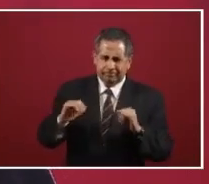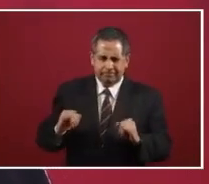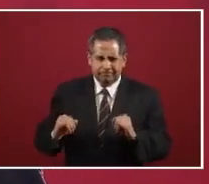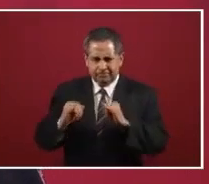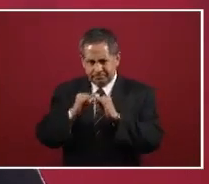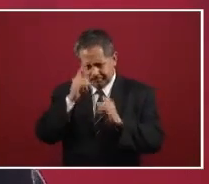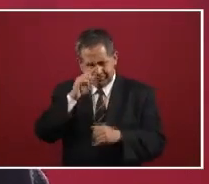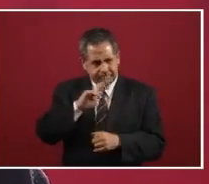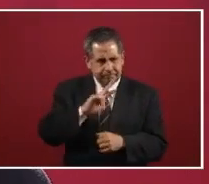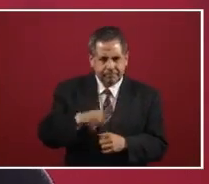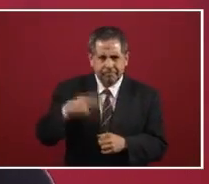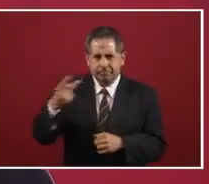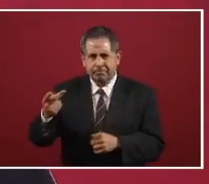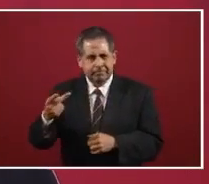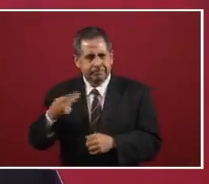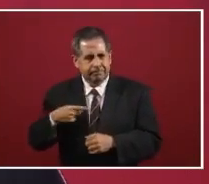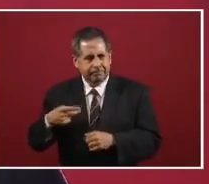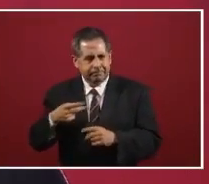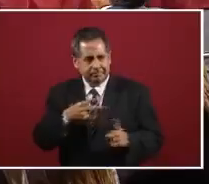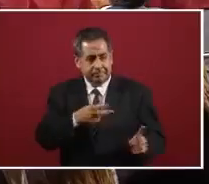Instituto para devolverle al pueblo lo robado,